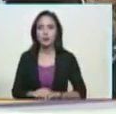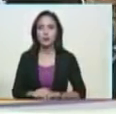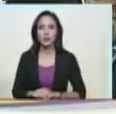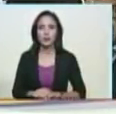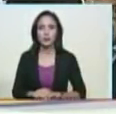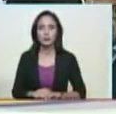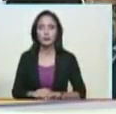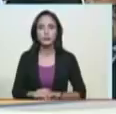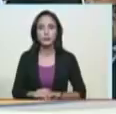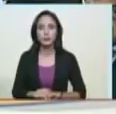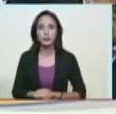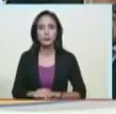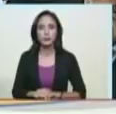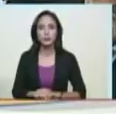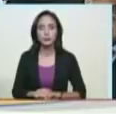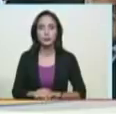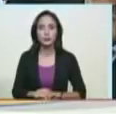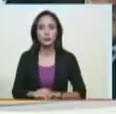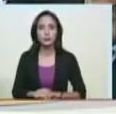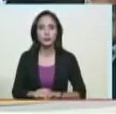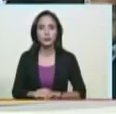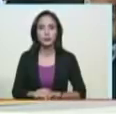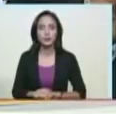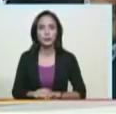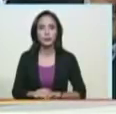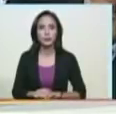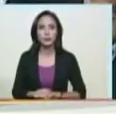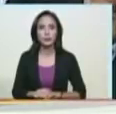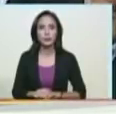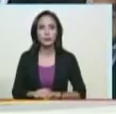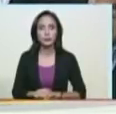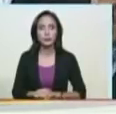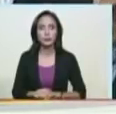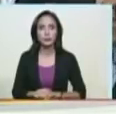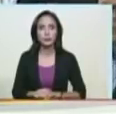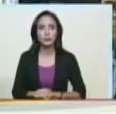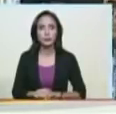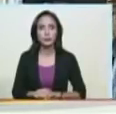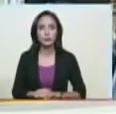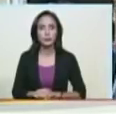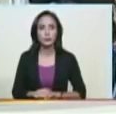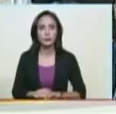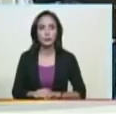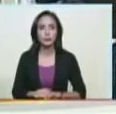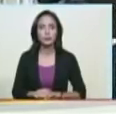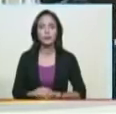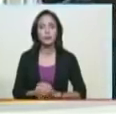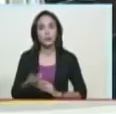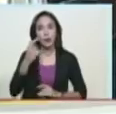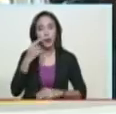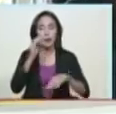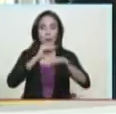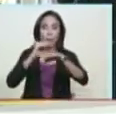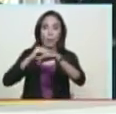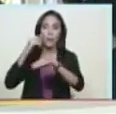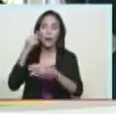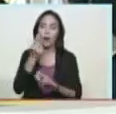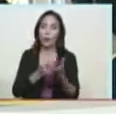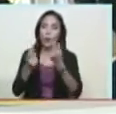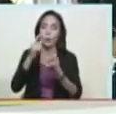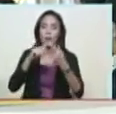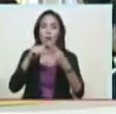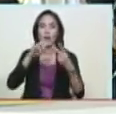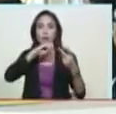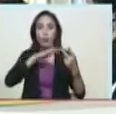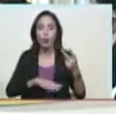burguesía importadora que ha sido llamada por varios economistas historiadores